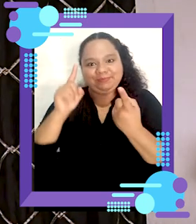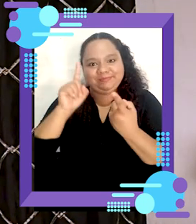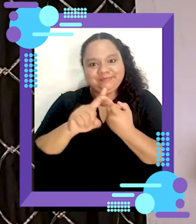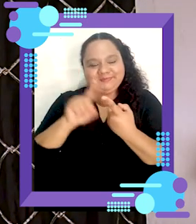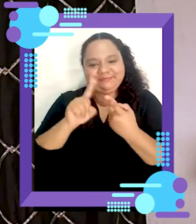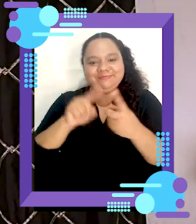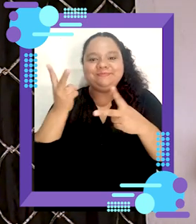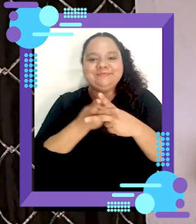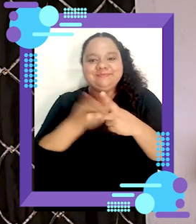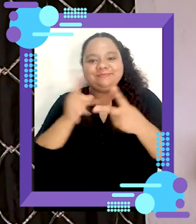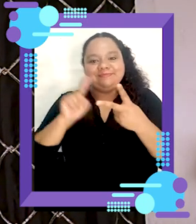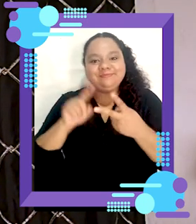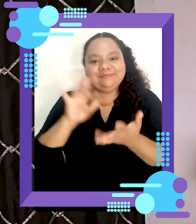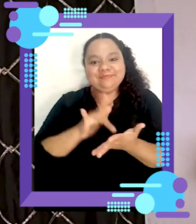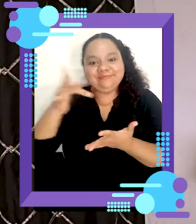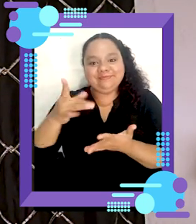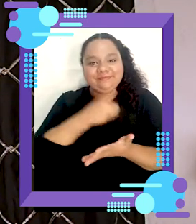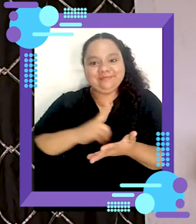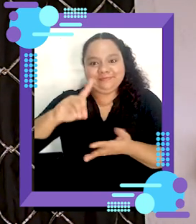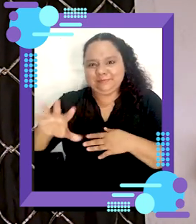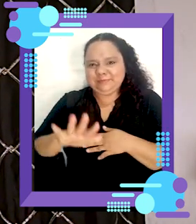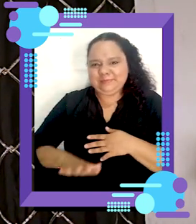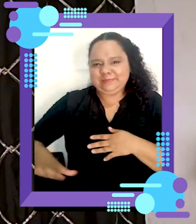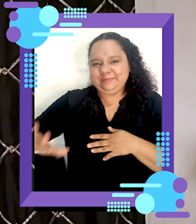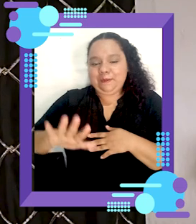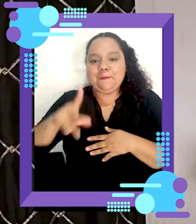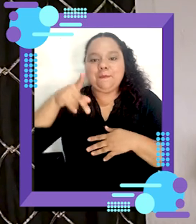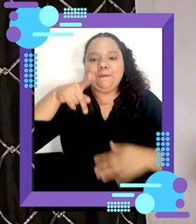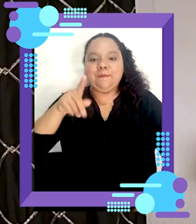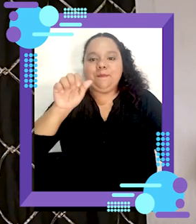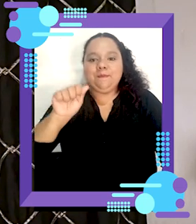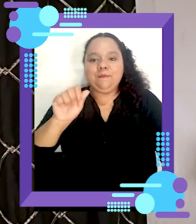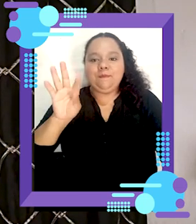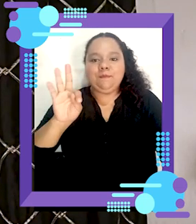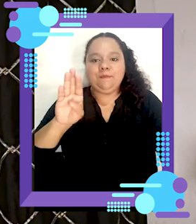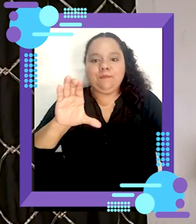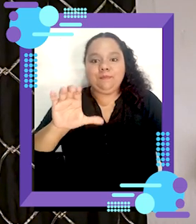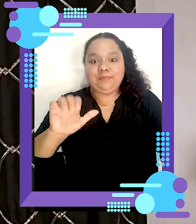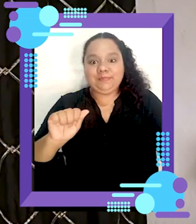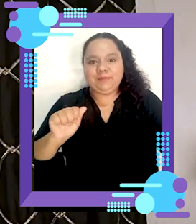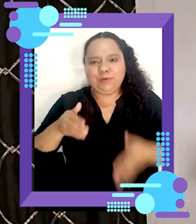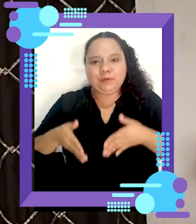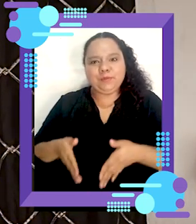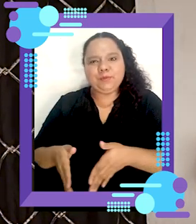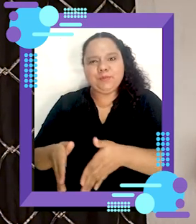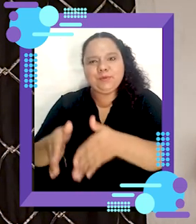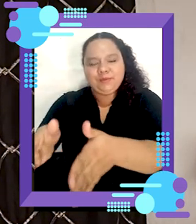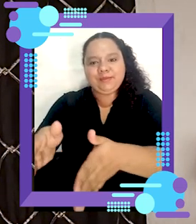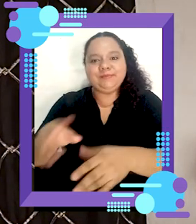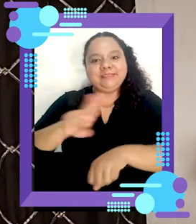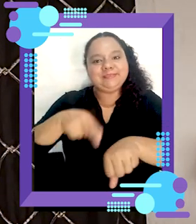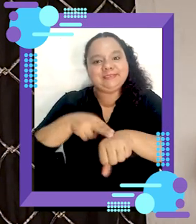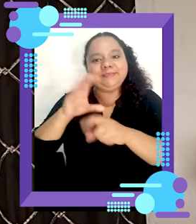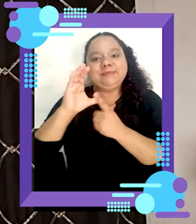Dios, específicamente en la región que se llama Patuca Medio, que forman parte del corredor biológico y cultural que es